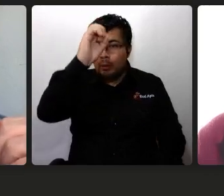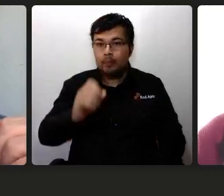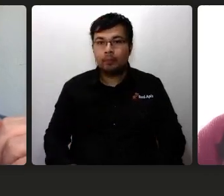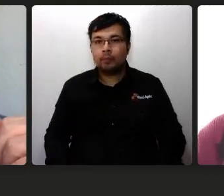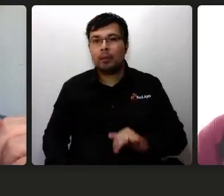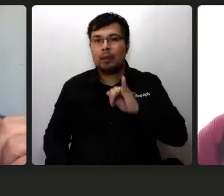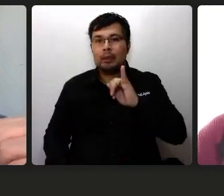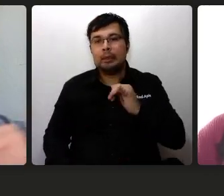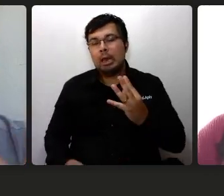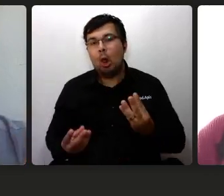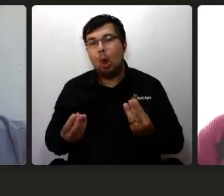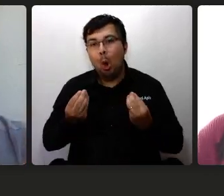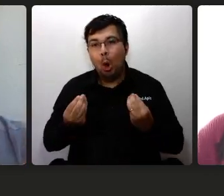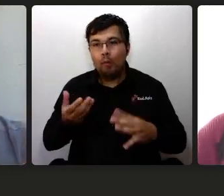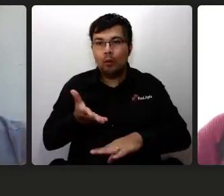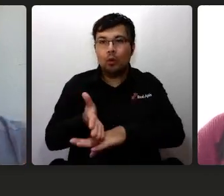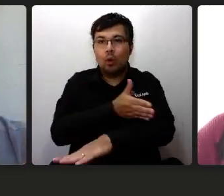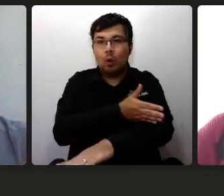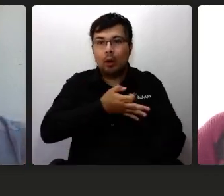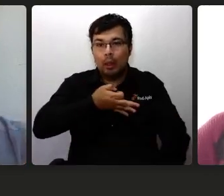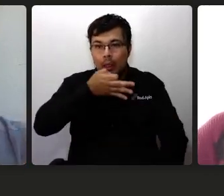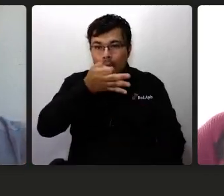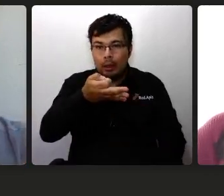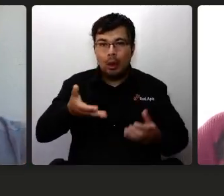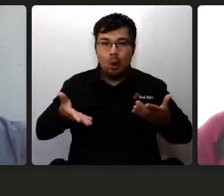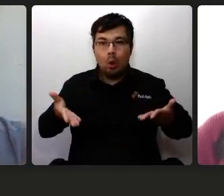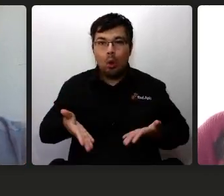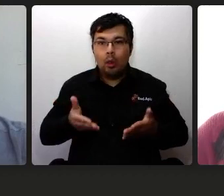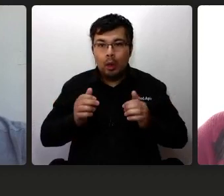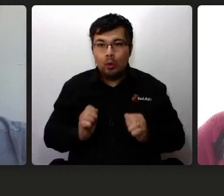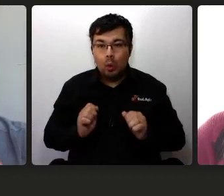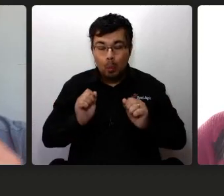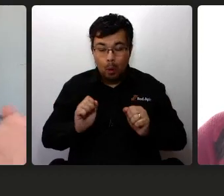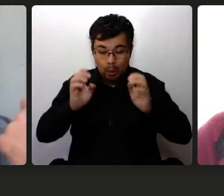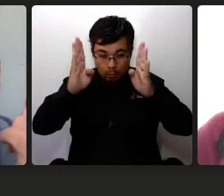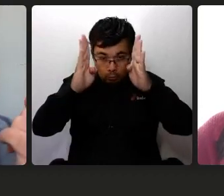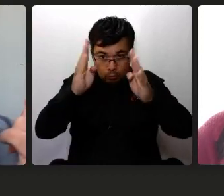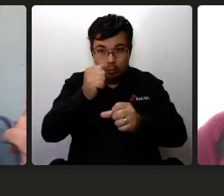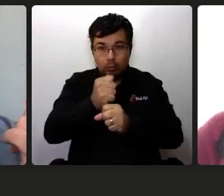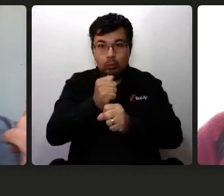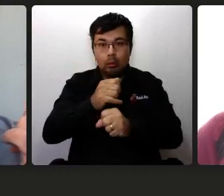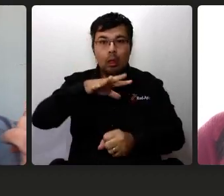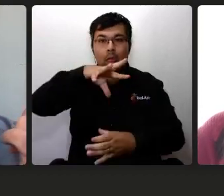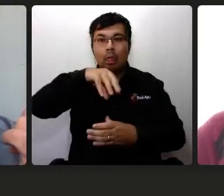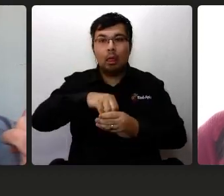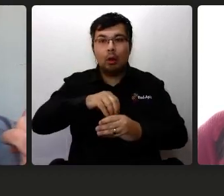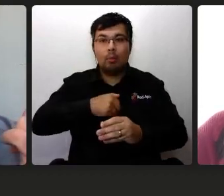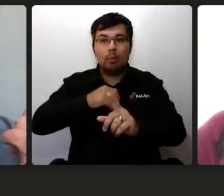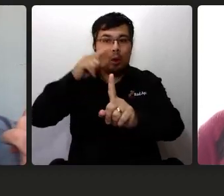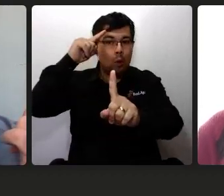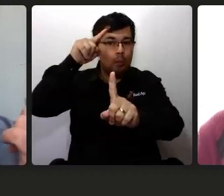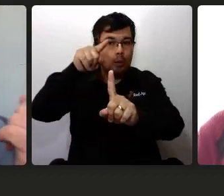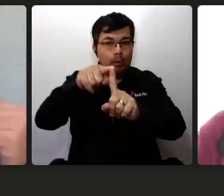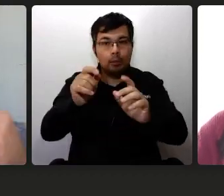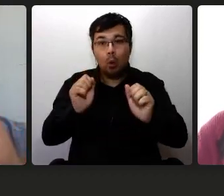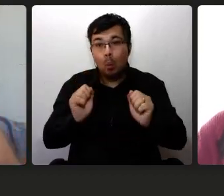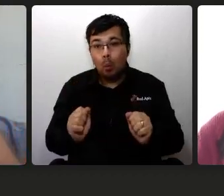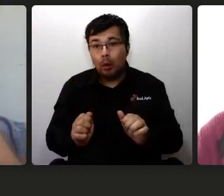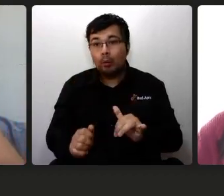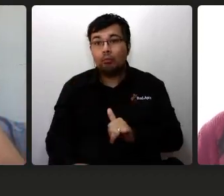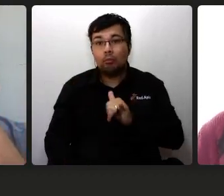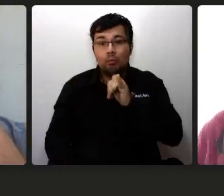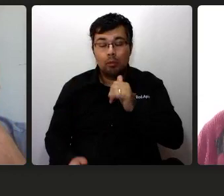supuesto, lo que te decía, o sea, finalmente hoy día yo me puedo dedicar, o sea, dentro de mis objetivos puede ser, no sé, puedo estar tratando de